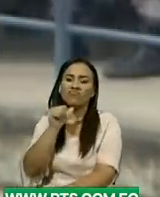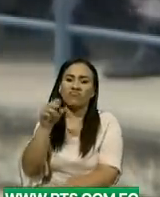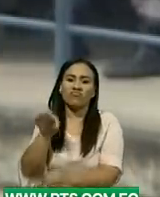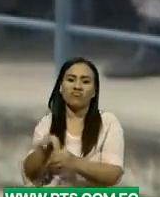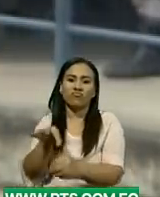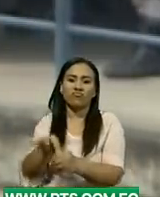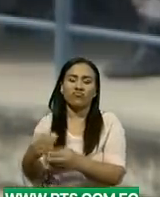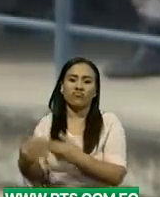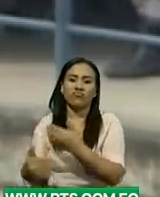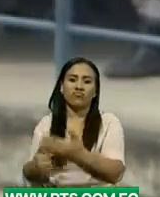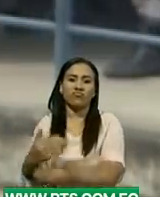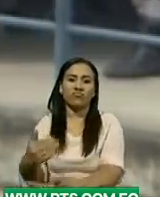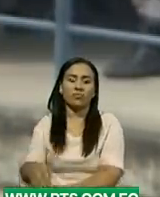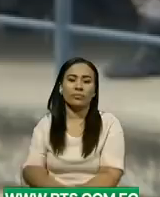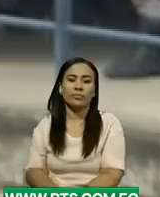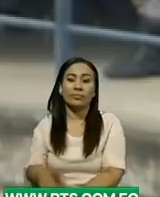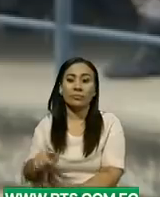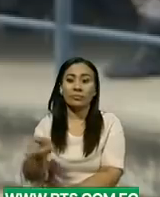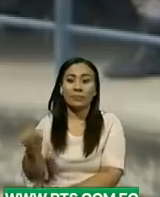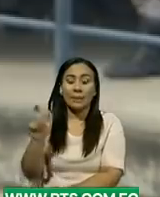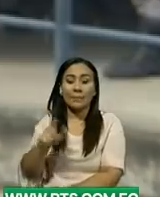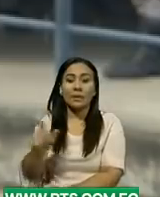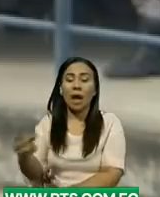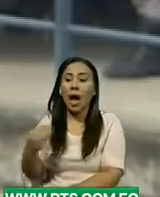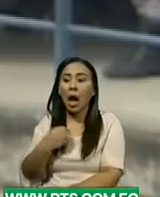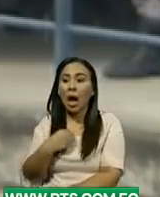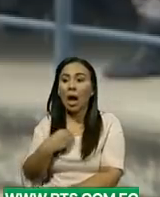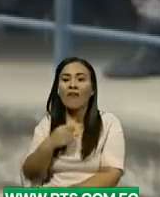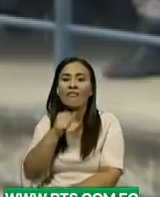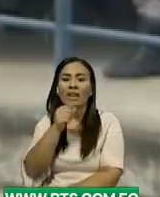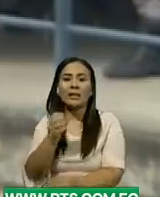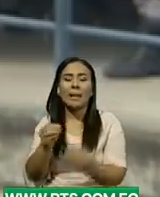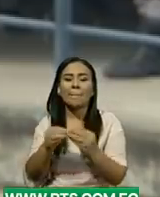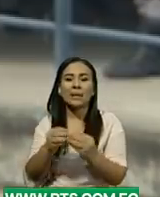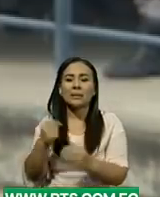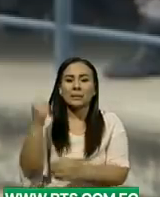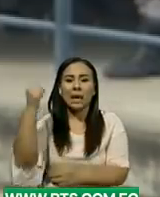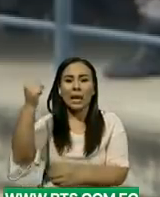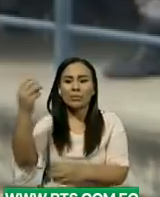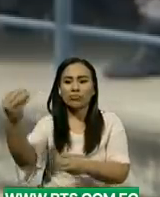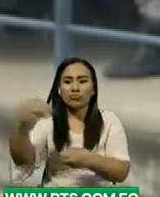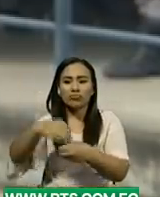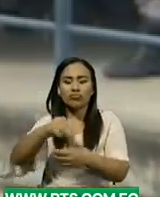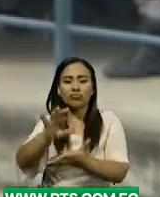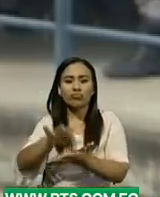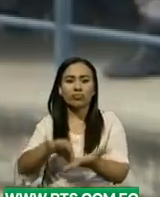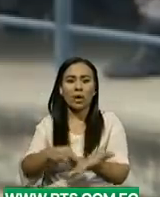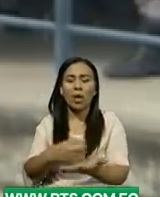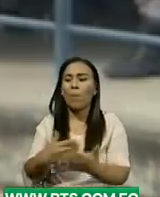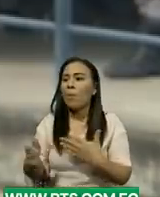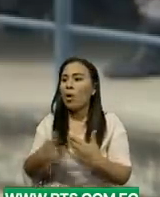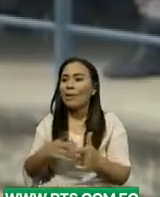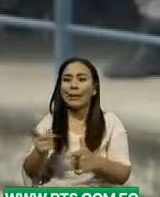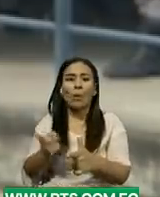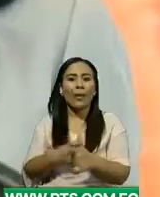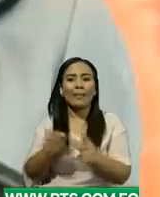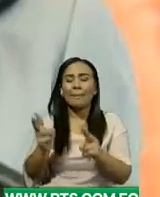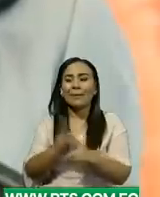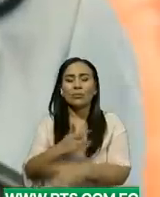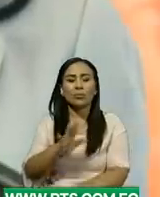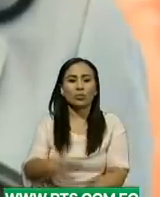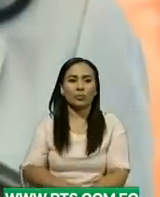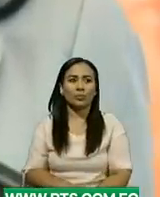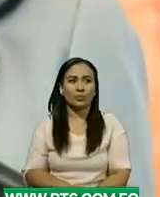sentencia ejecutoriada. Ellos aún tienen acceso al derecho al sufragio, sin importar la gravedad del delito.